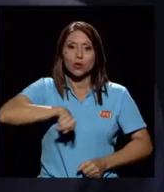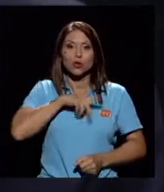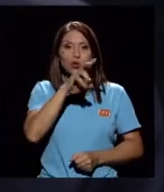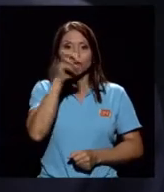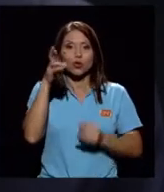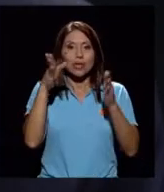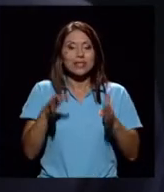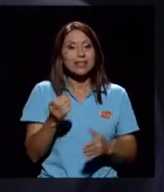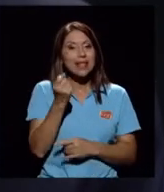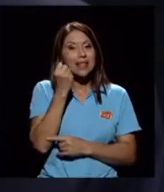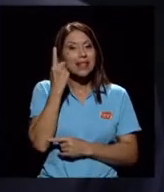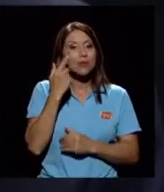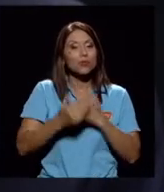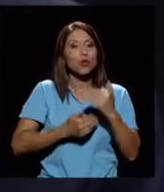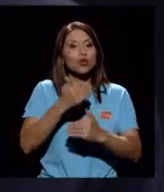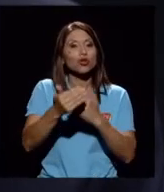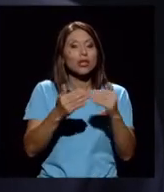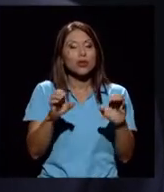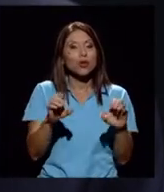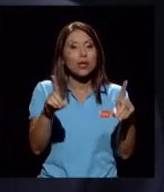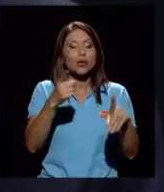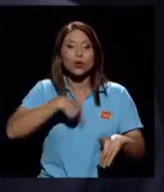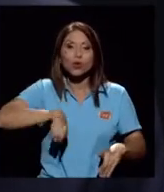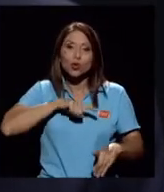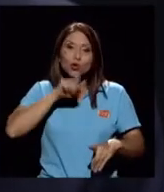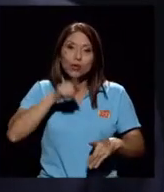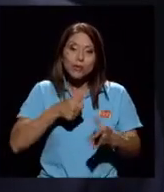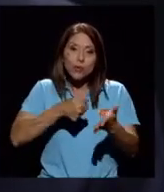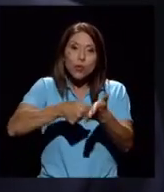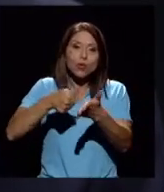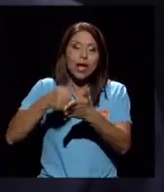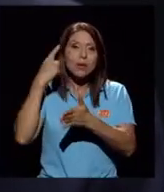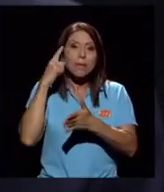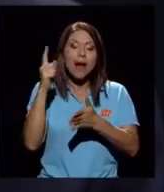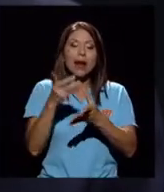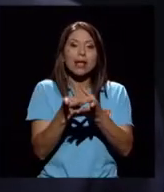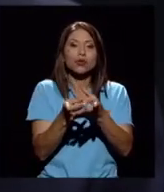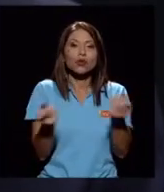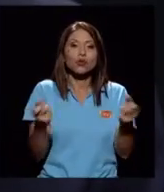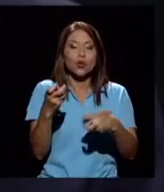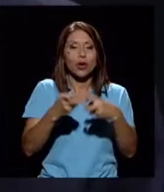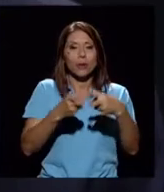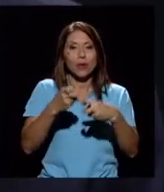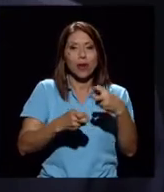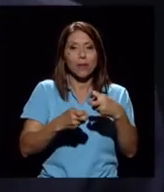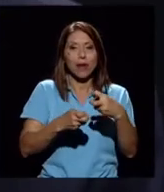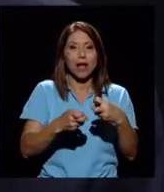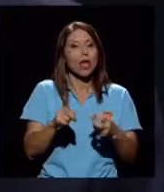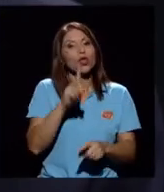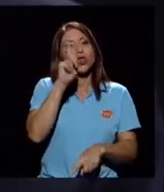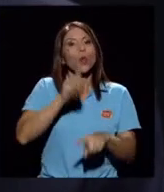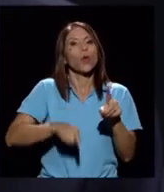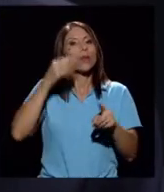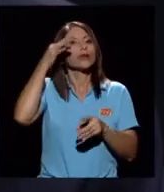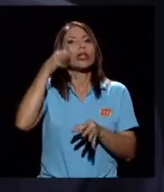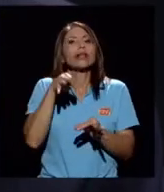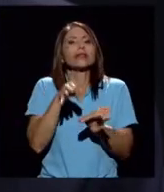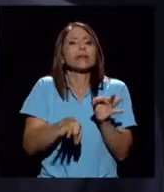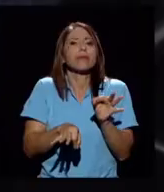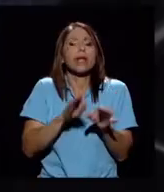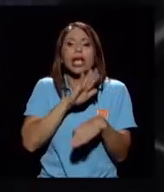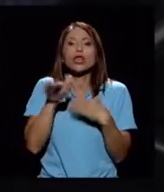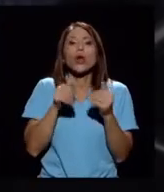de educación que tenemos que votar entonces por soluciones para esos problemas y no simplemente creer que todo lo podemos que todo lo podemos